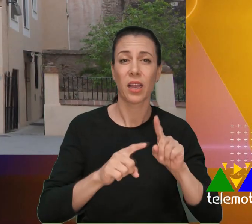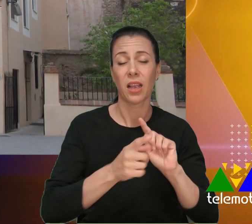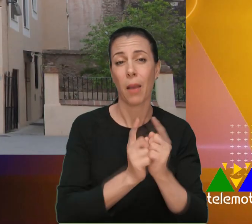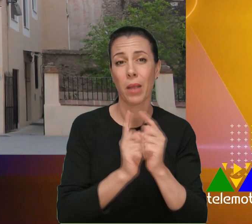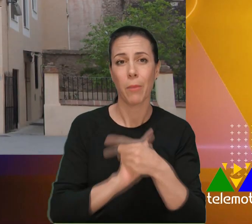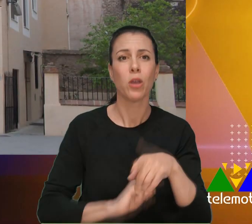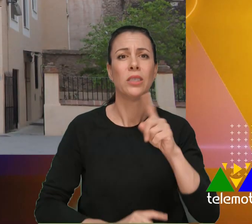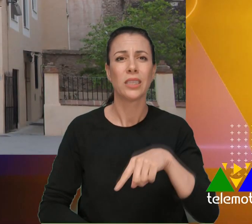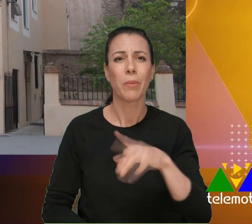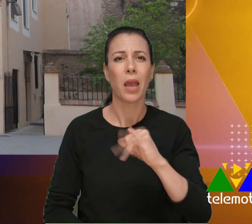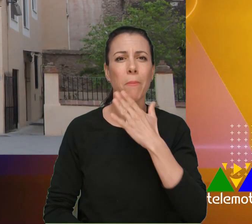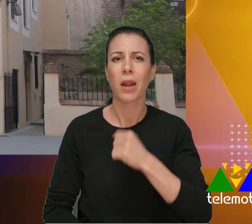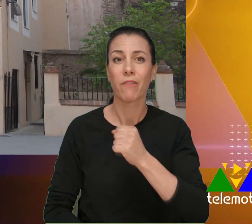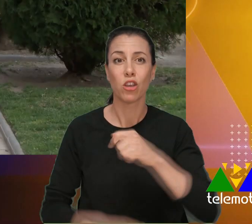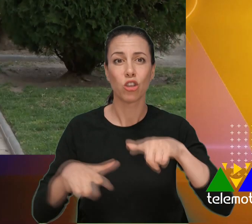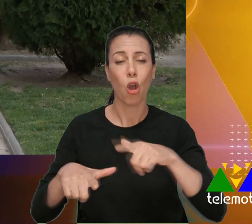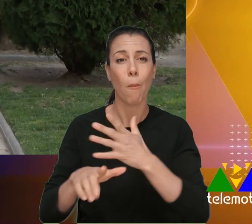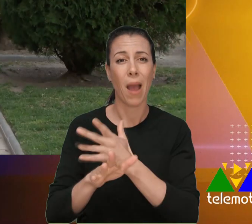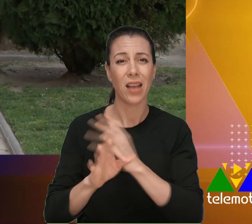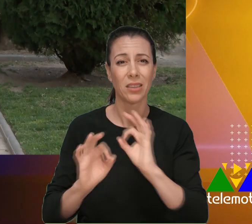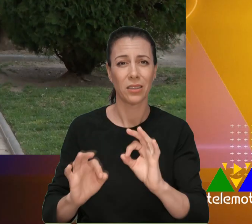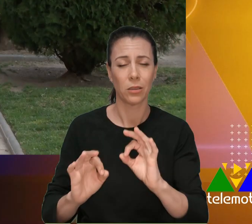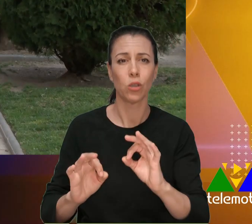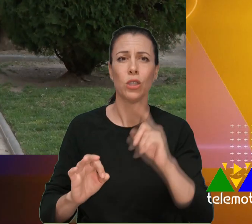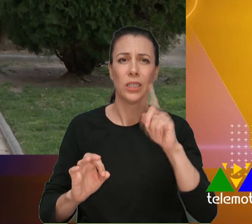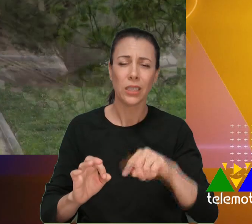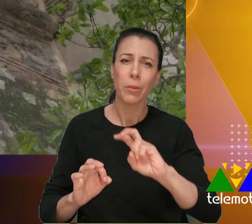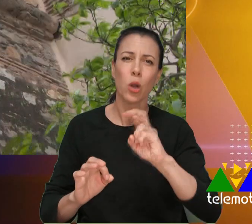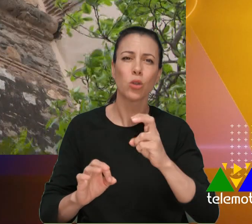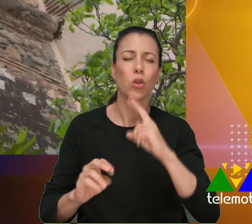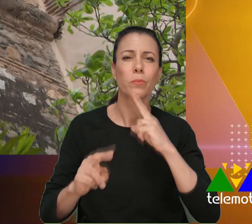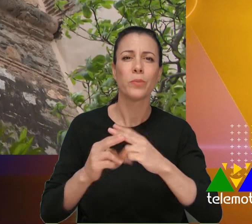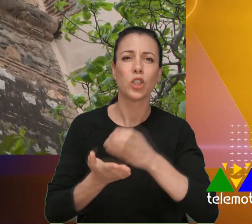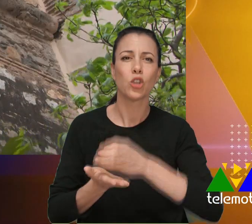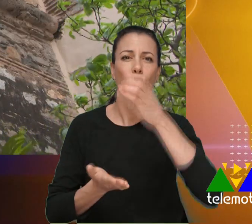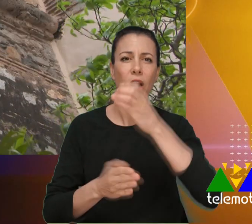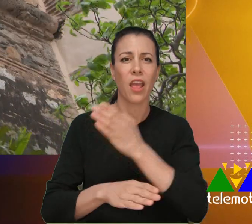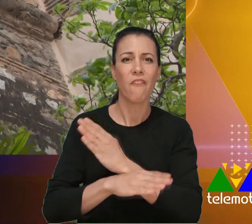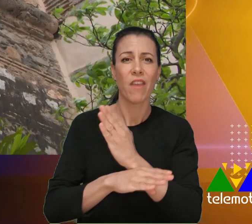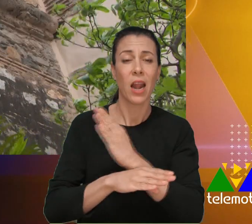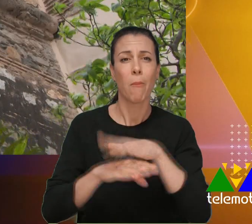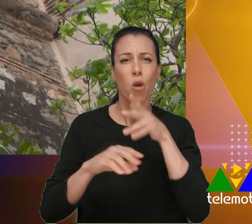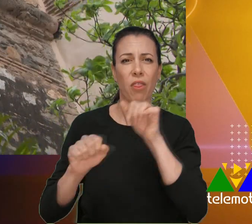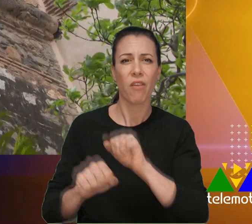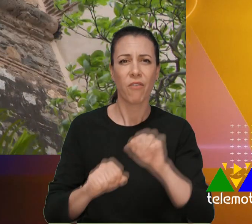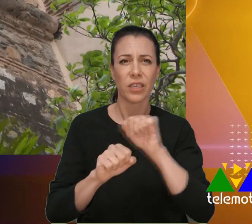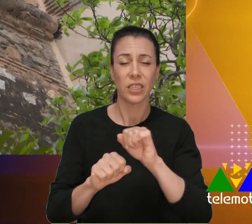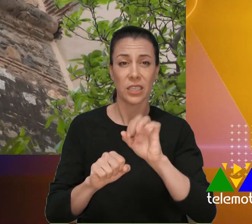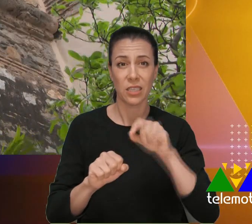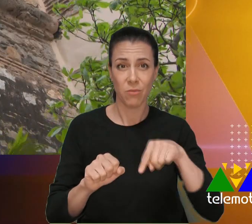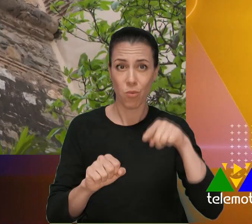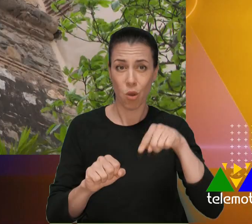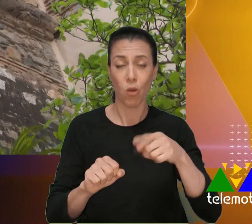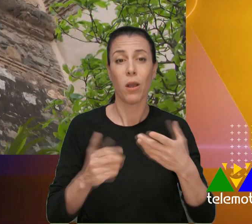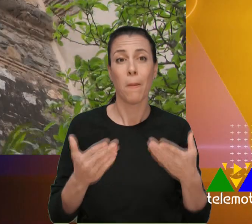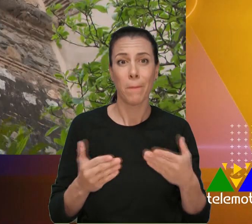patio. Hablábamos el otro día de la Torre de la Vela, otro de los emblemas y ejes fundamentales de la parte defensiva, ¿no?, de nuestro municipio,